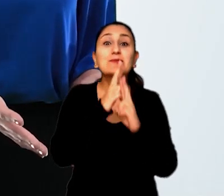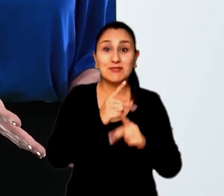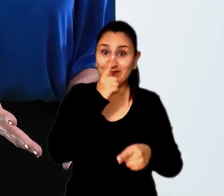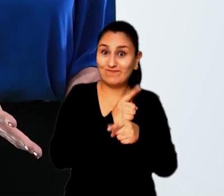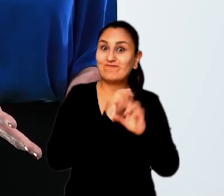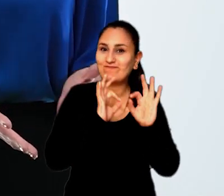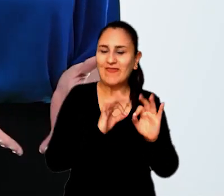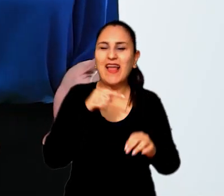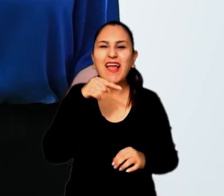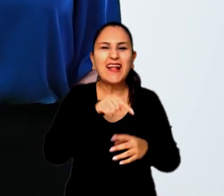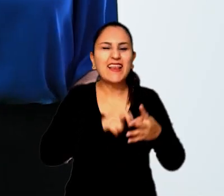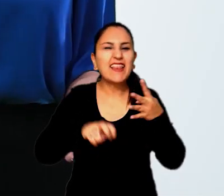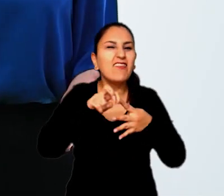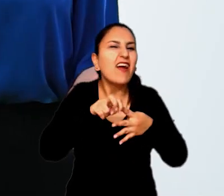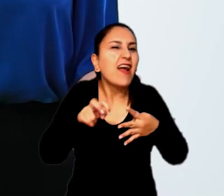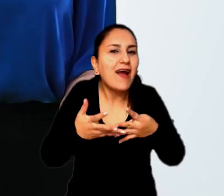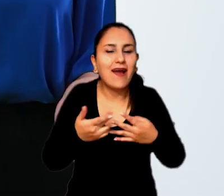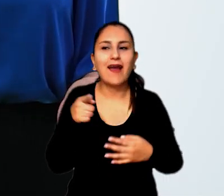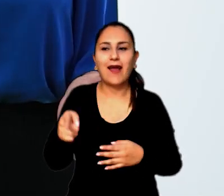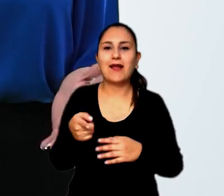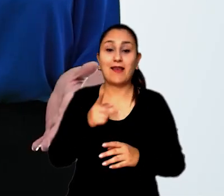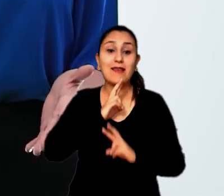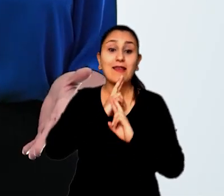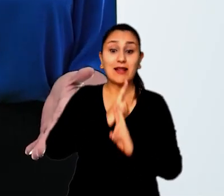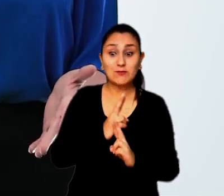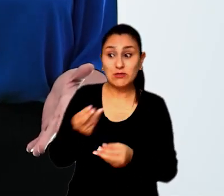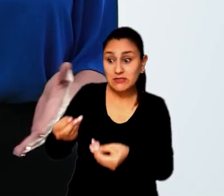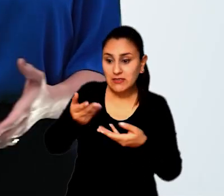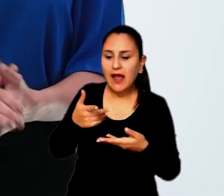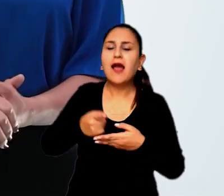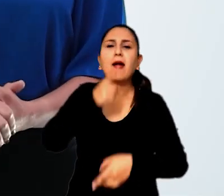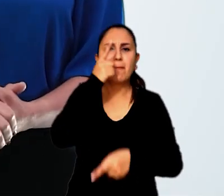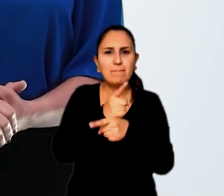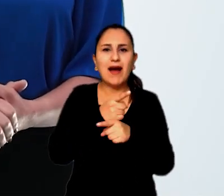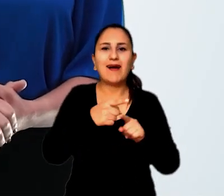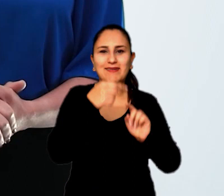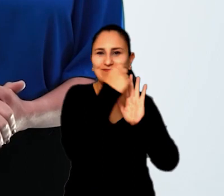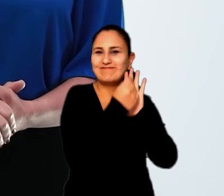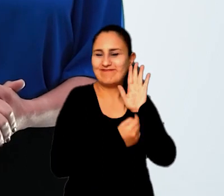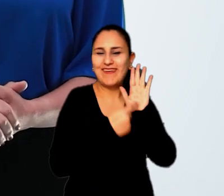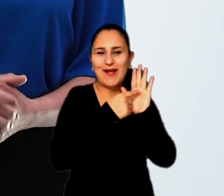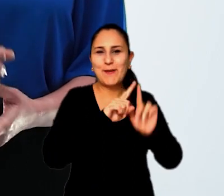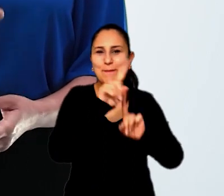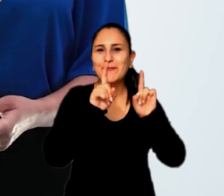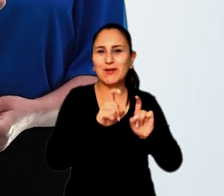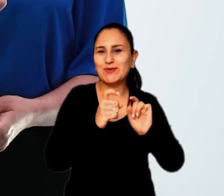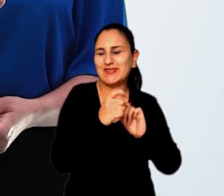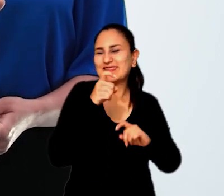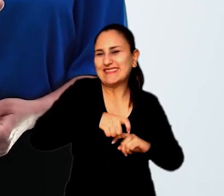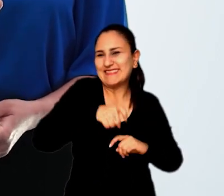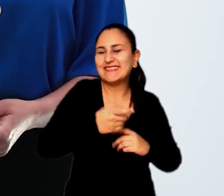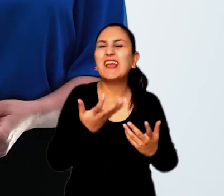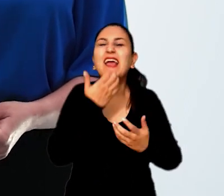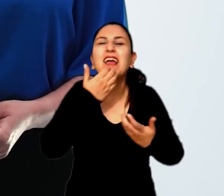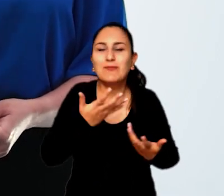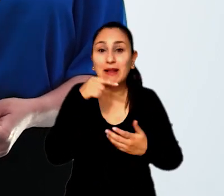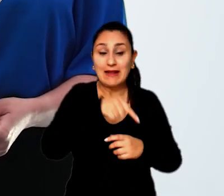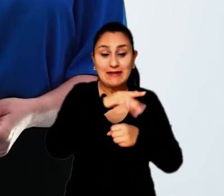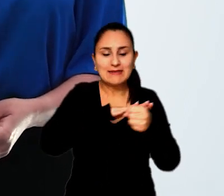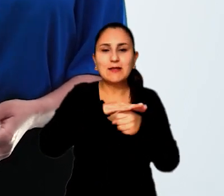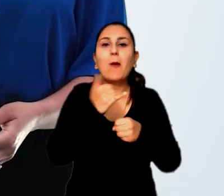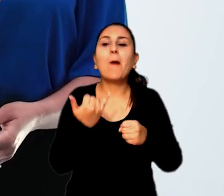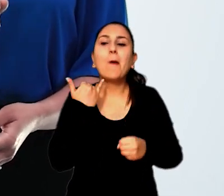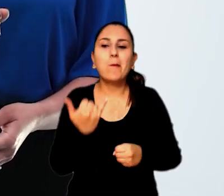respuesta cumple con los requerimientos de la pregunta es decir en este caso incluye respuestas en las que se